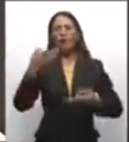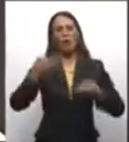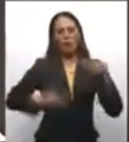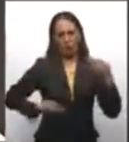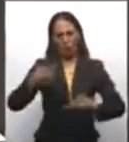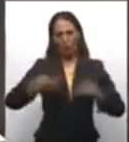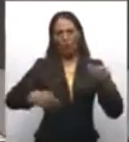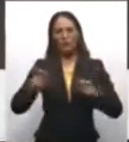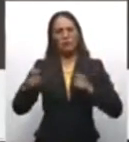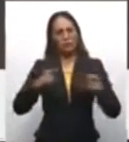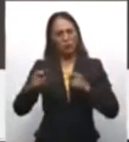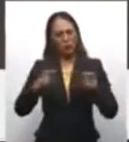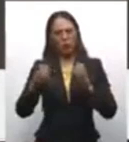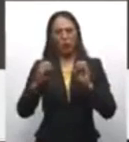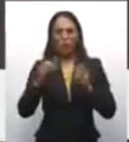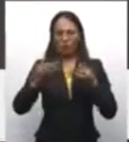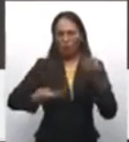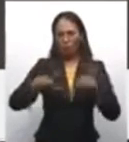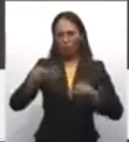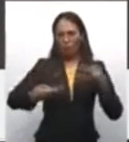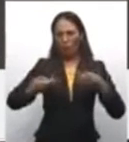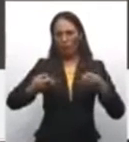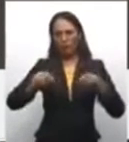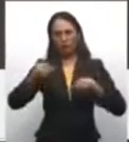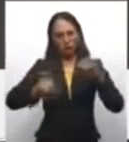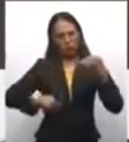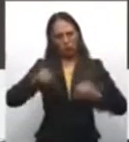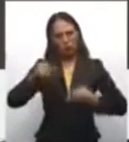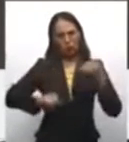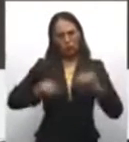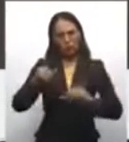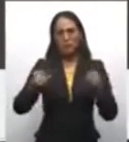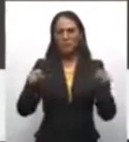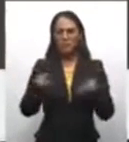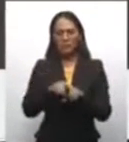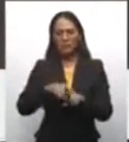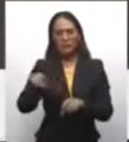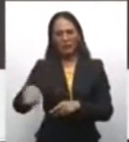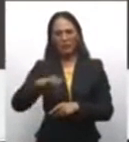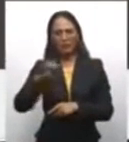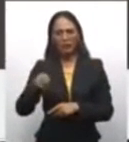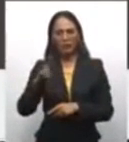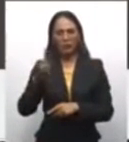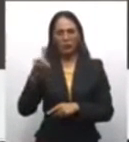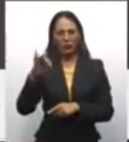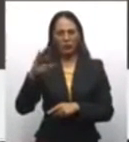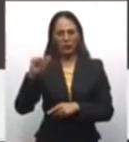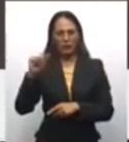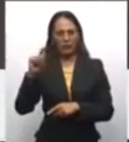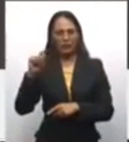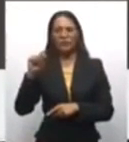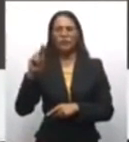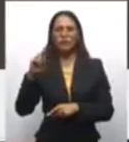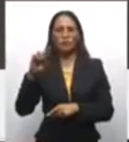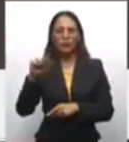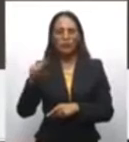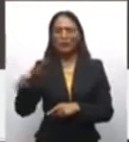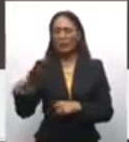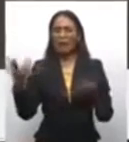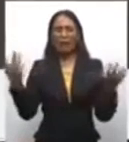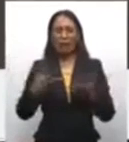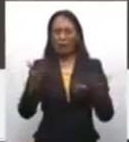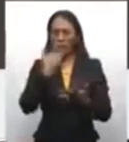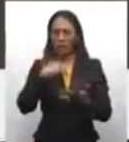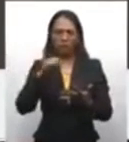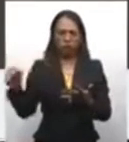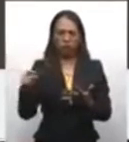jueces de juicio que los mandó llamar la misma judicatura por su excelente servicio que han realizado en favor de